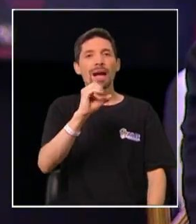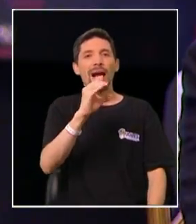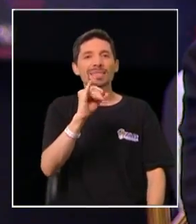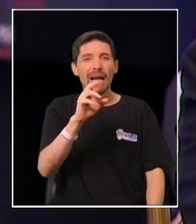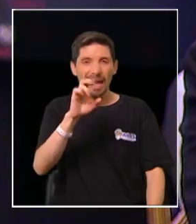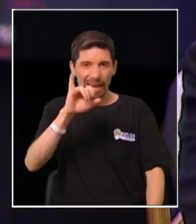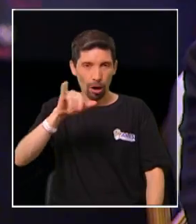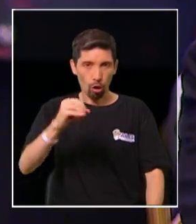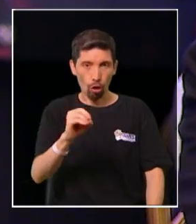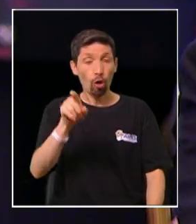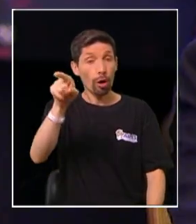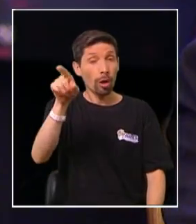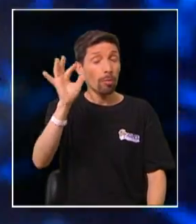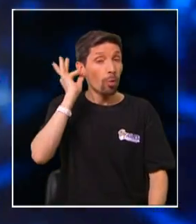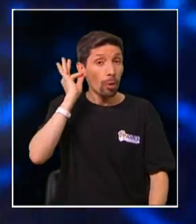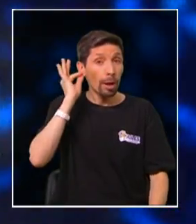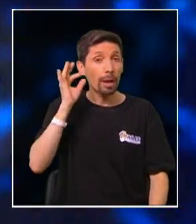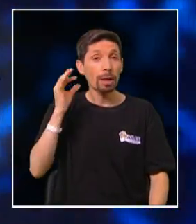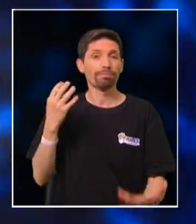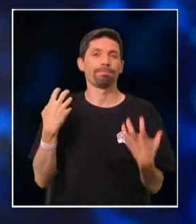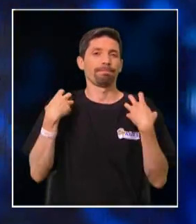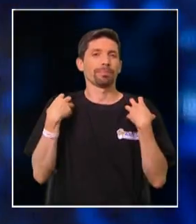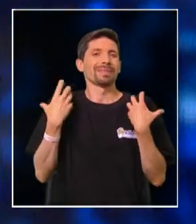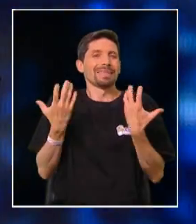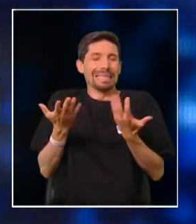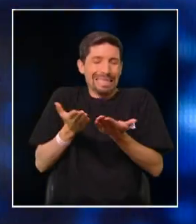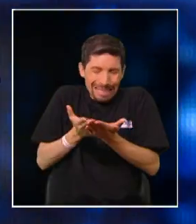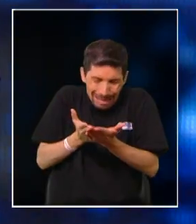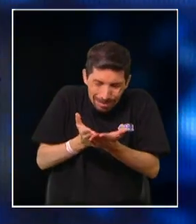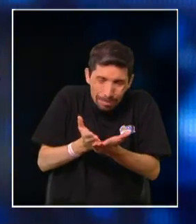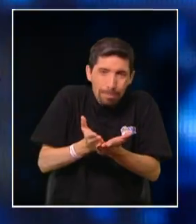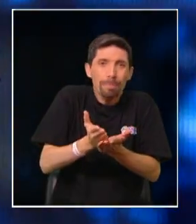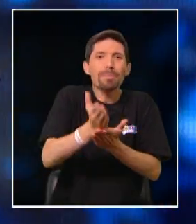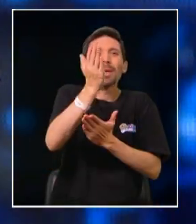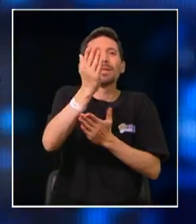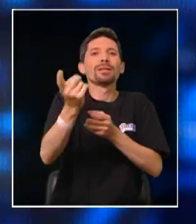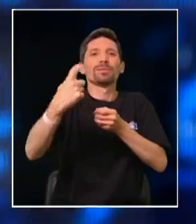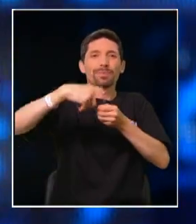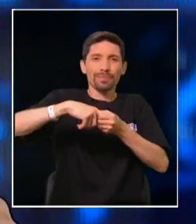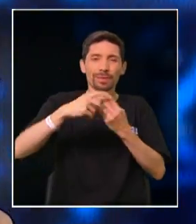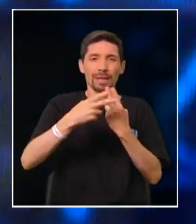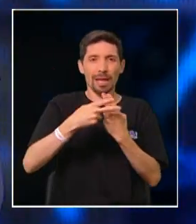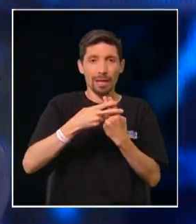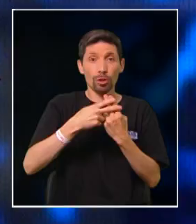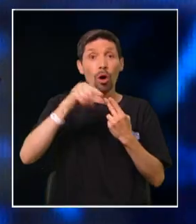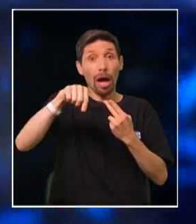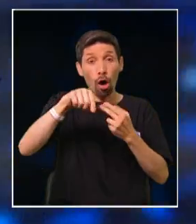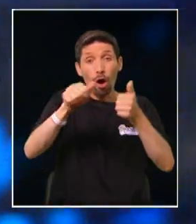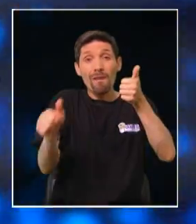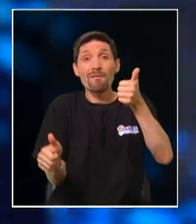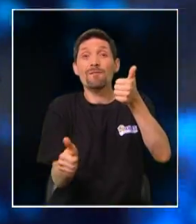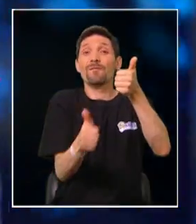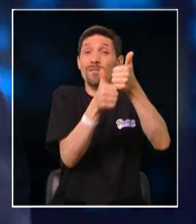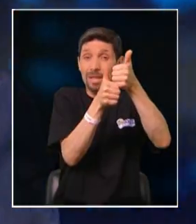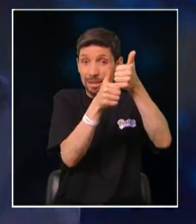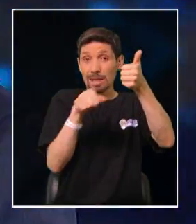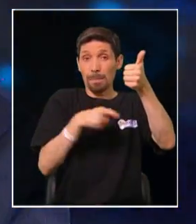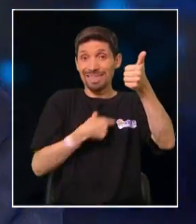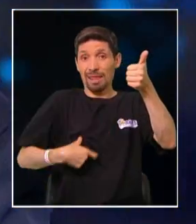que ha estado desde el comienzo en nuestra Teletón y que hoy es vicepresidente del